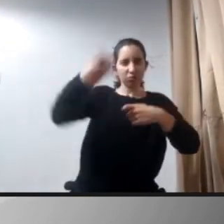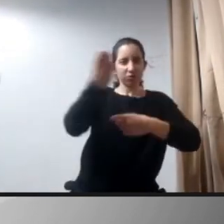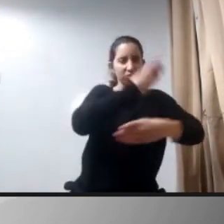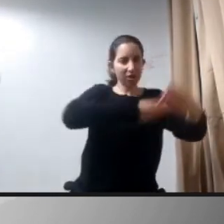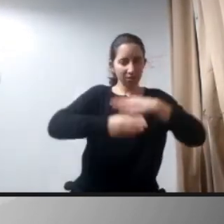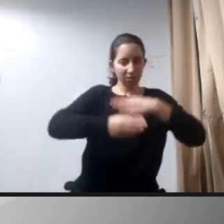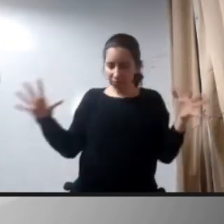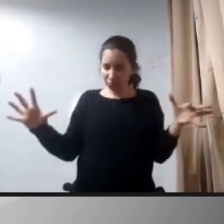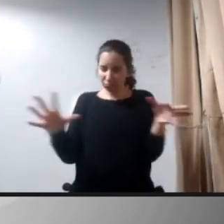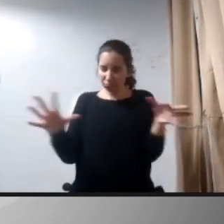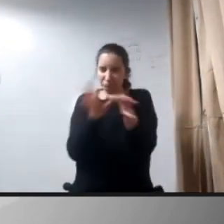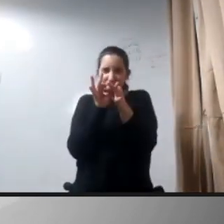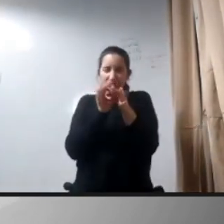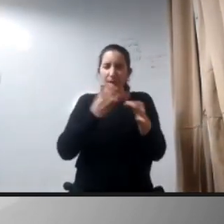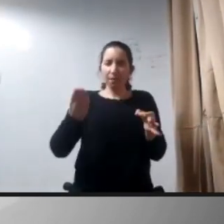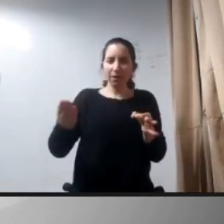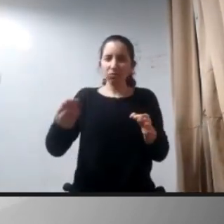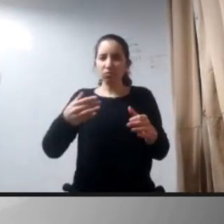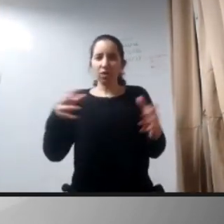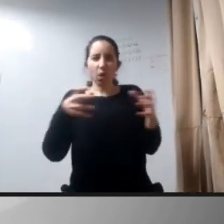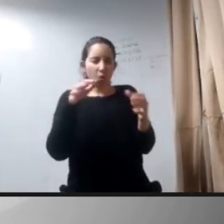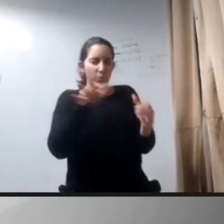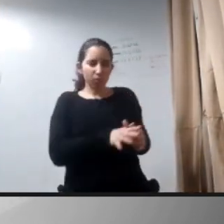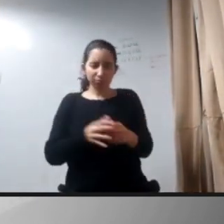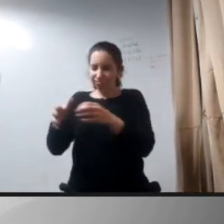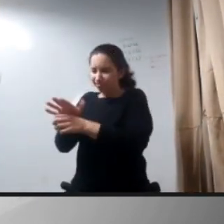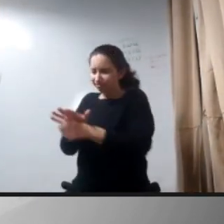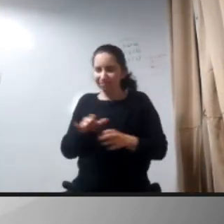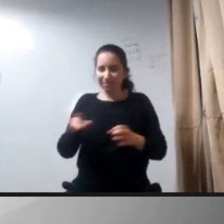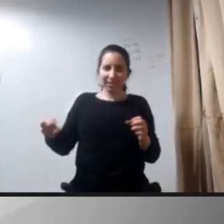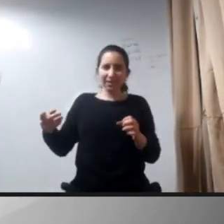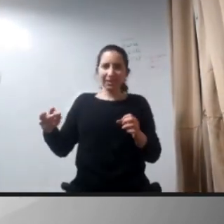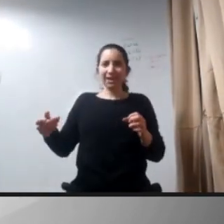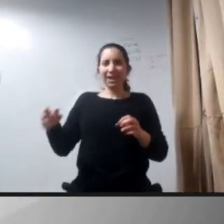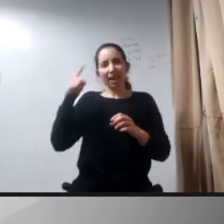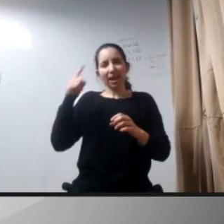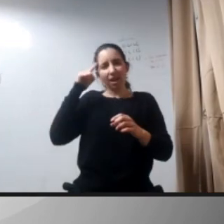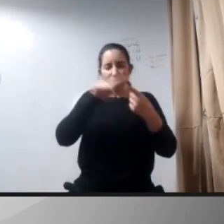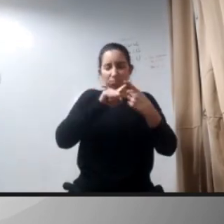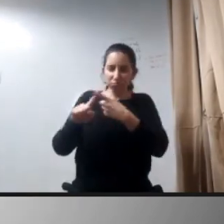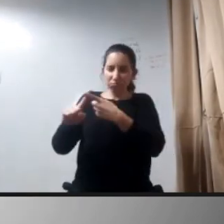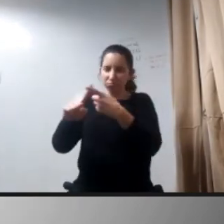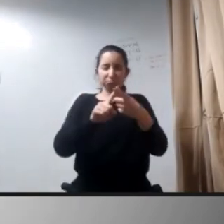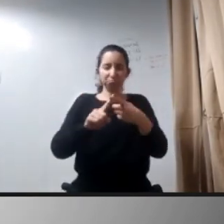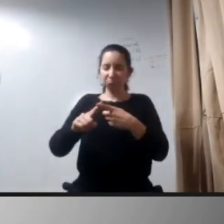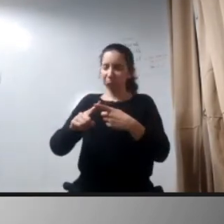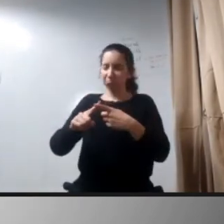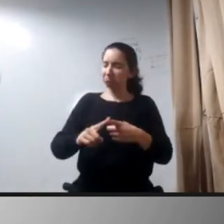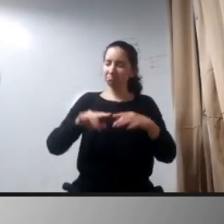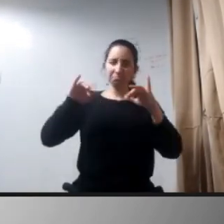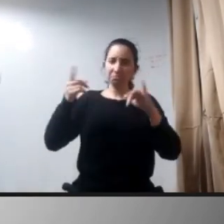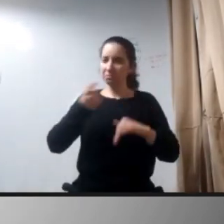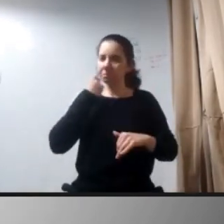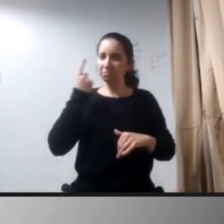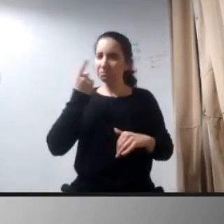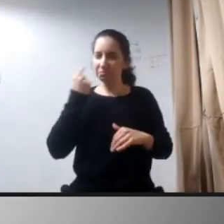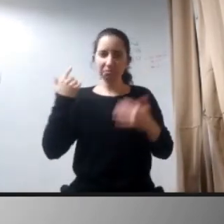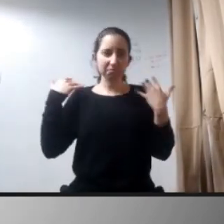los discapacitados y de los grupos vulnerados, como los intersex, etcétera, etcétera. Creo que